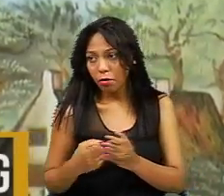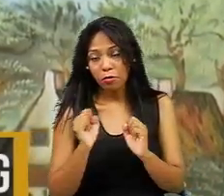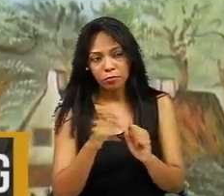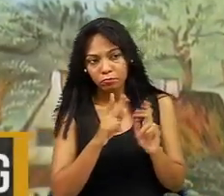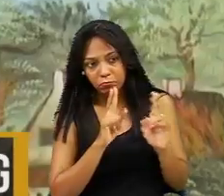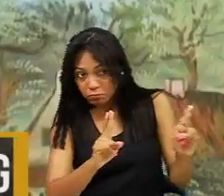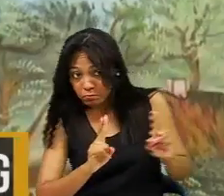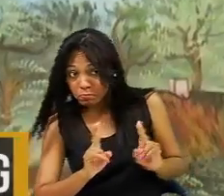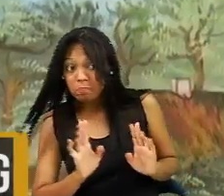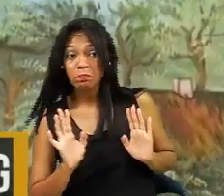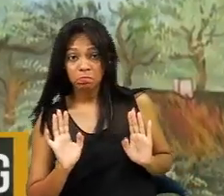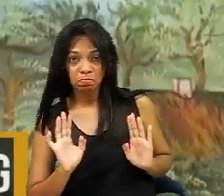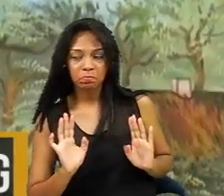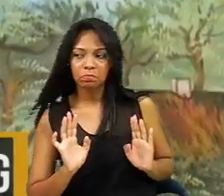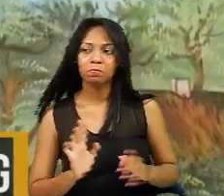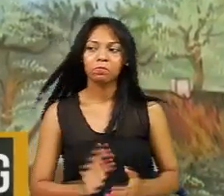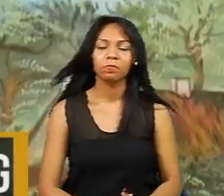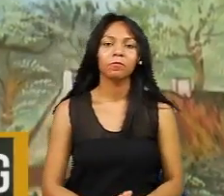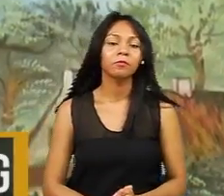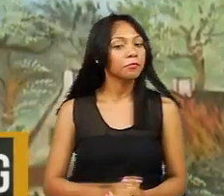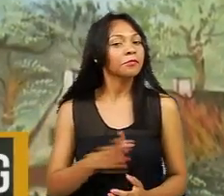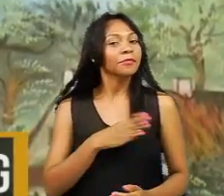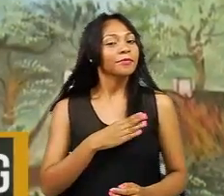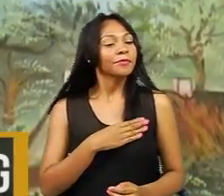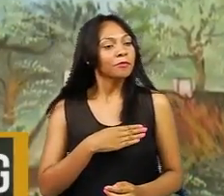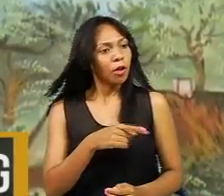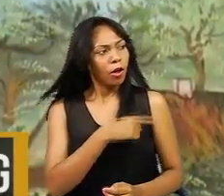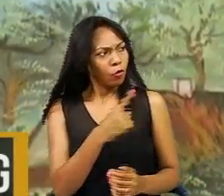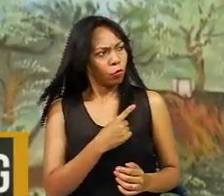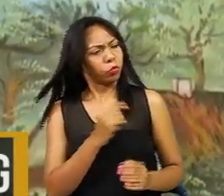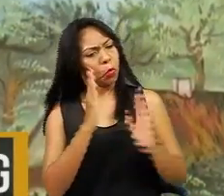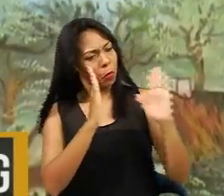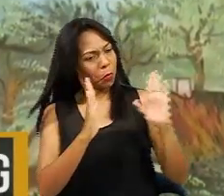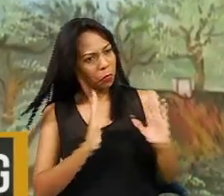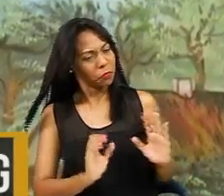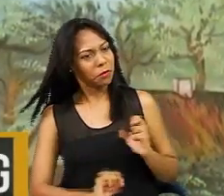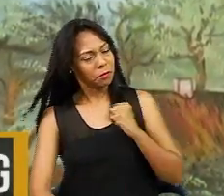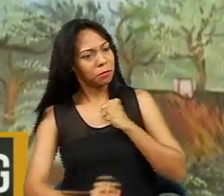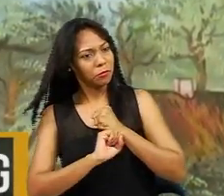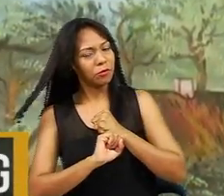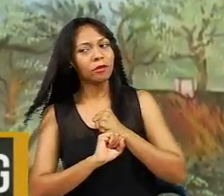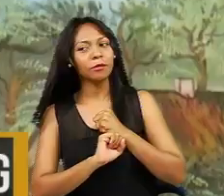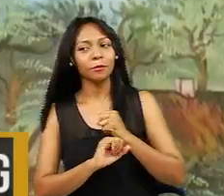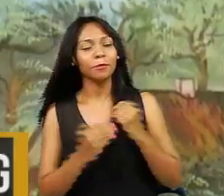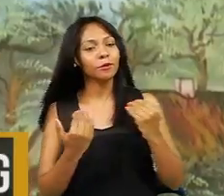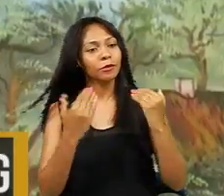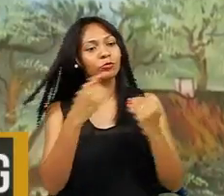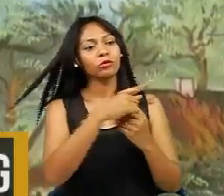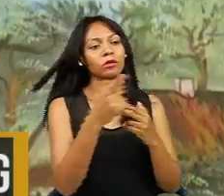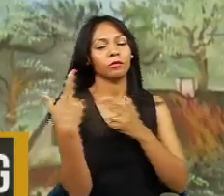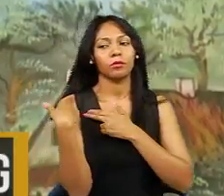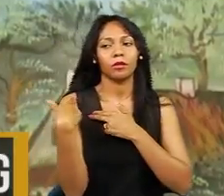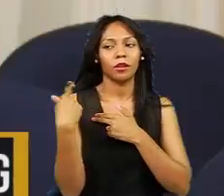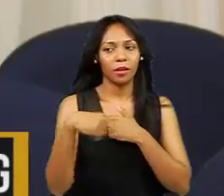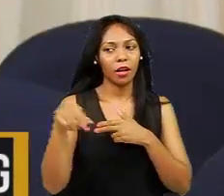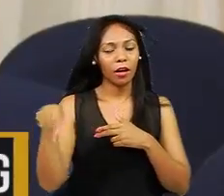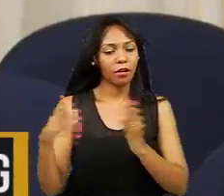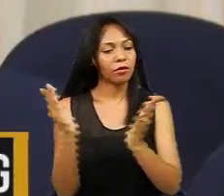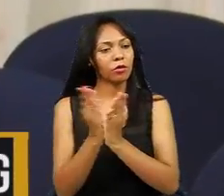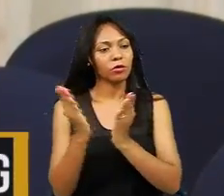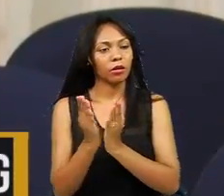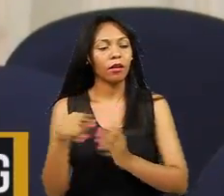ellos y pues es agradable que ellos estén pendientes de la parte que les corresponde, que es la educación en Barranca Bermeja.